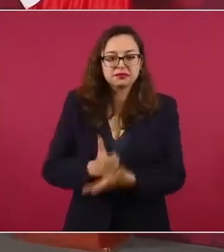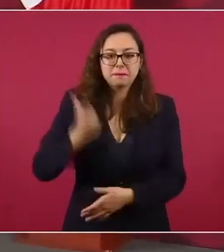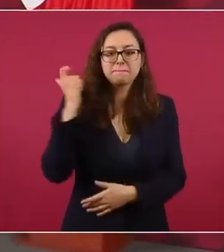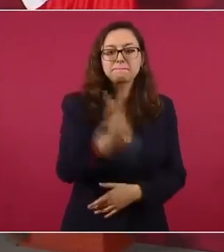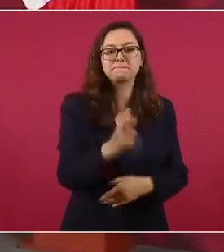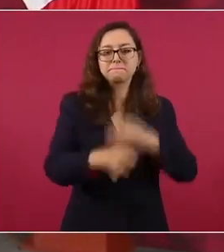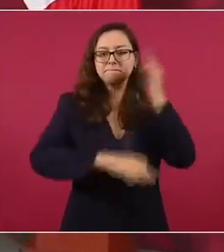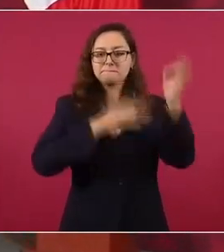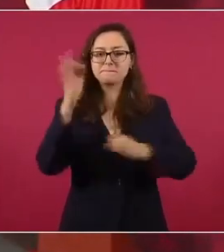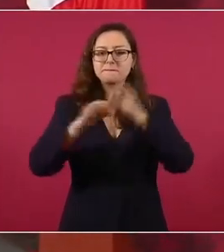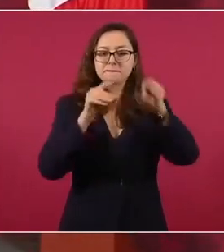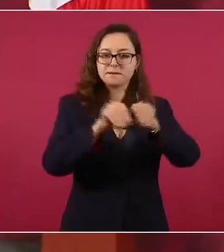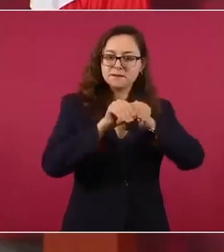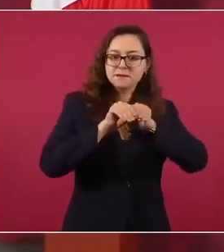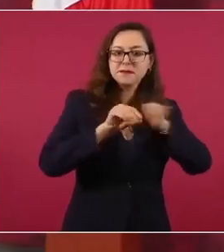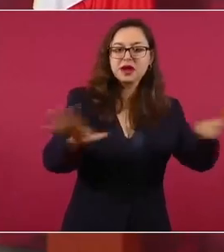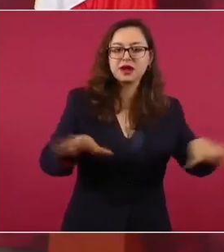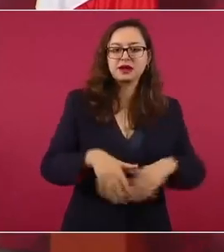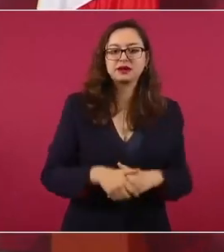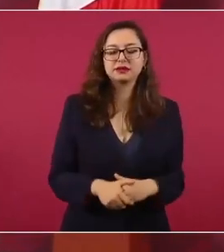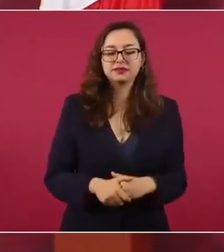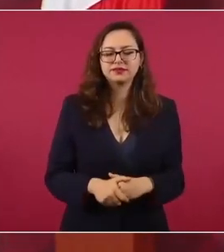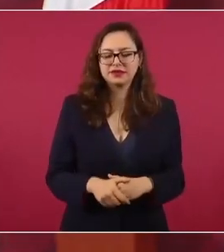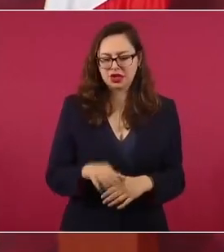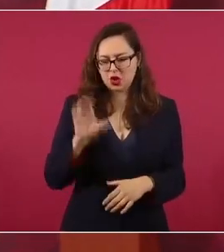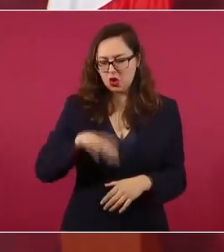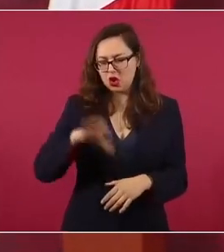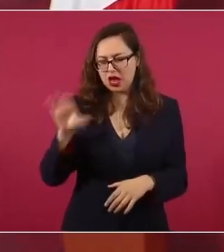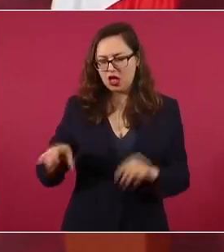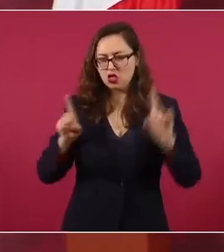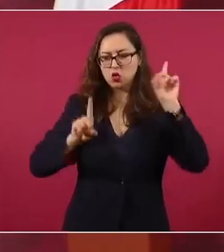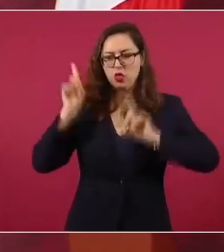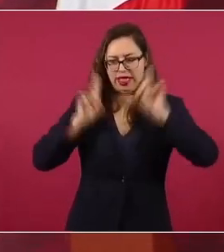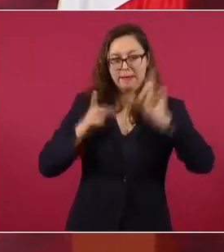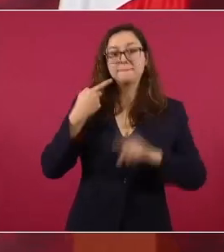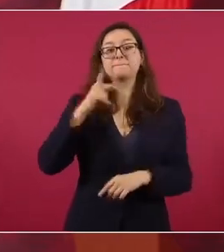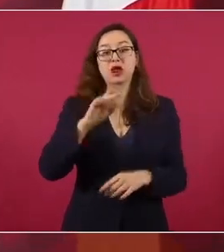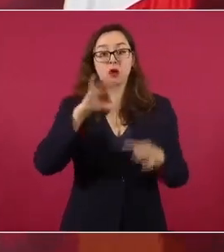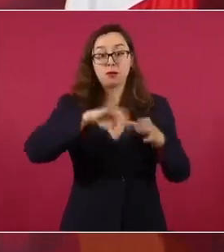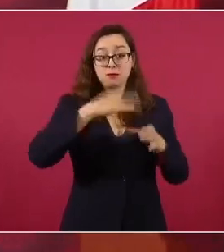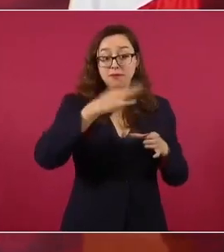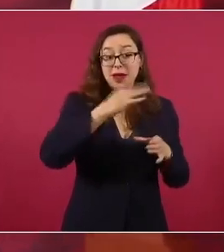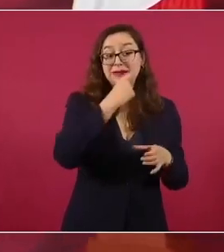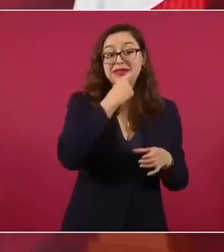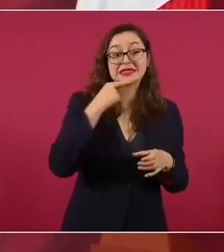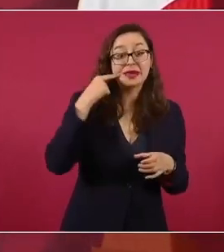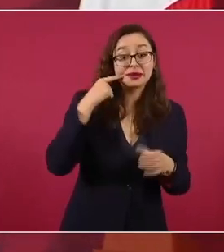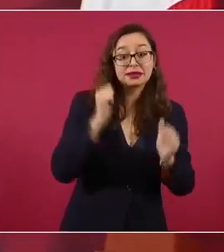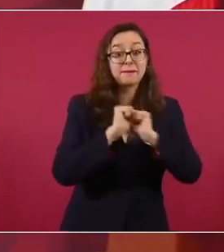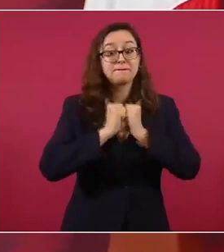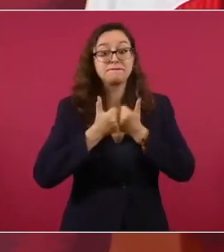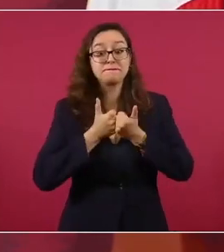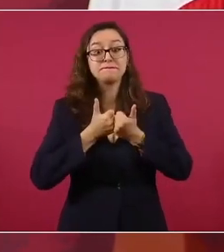No, no sé si la Coca-Cola, pero Sabrita no tengo duda, y creo que Bimbo.